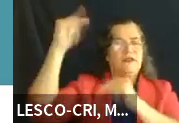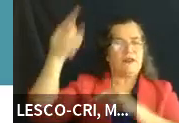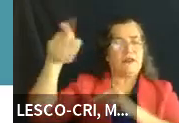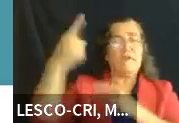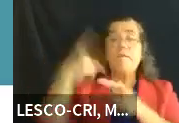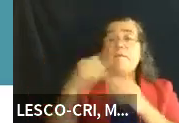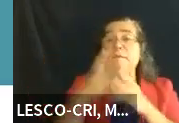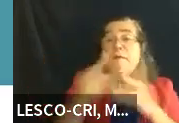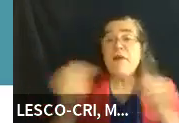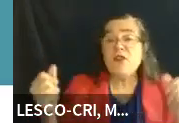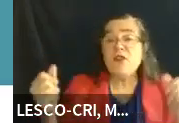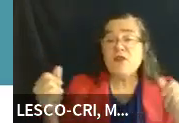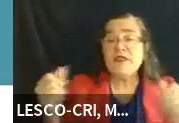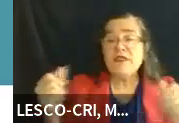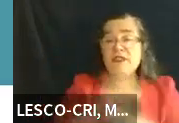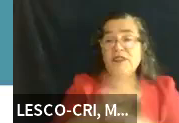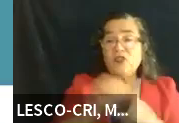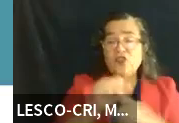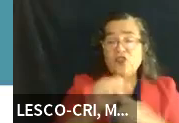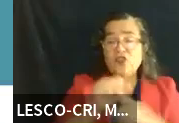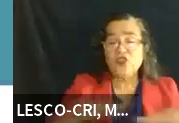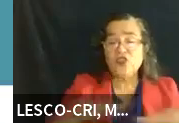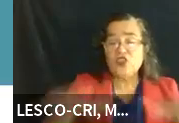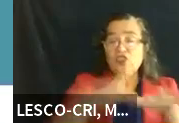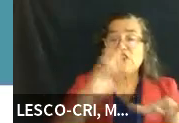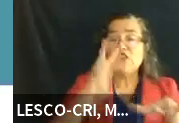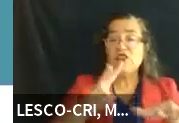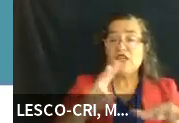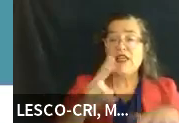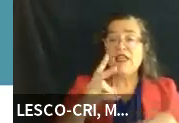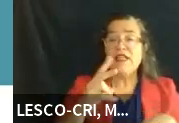situaciones del contexto real de forma autogestiva.